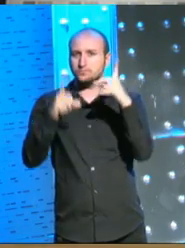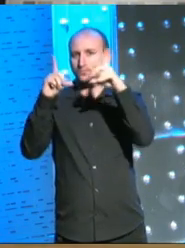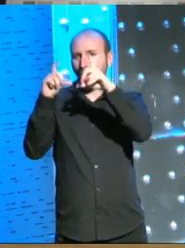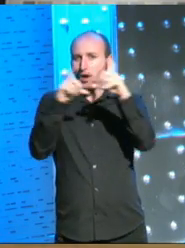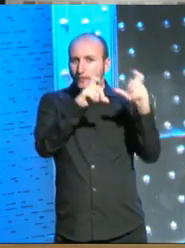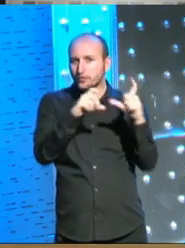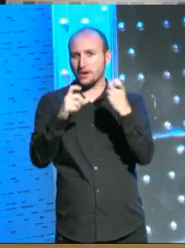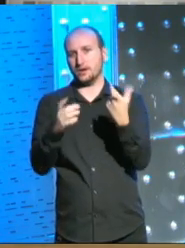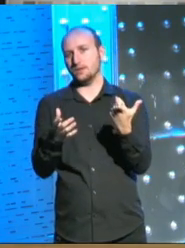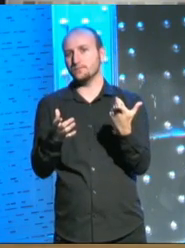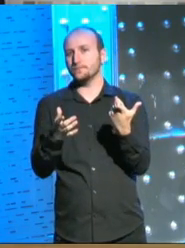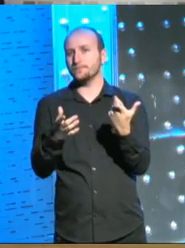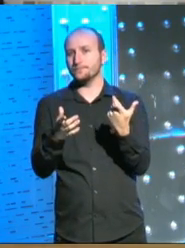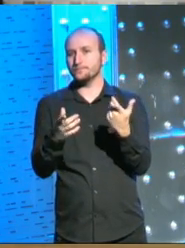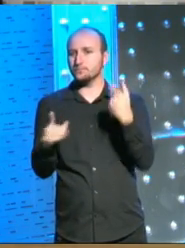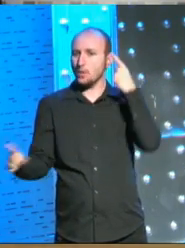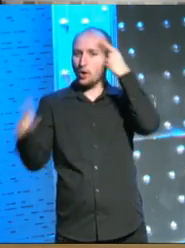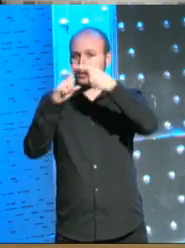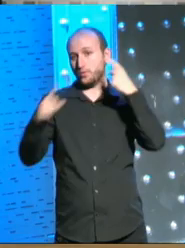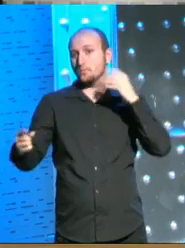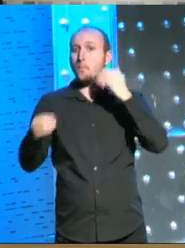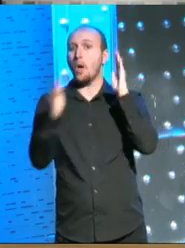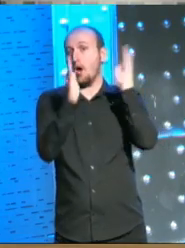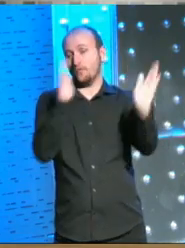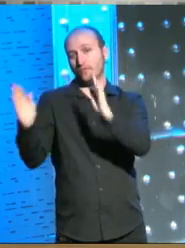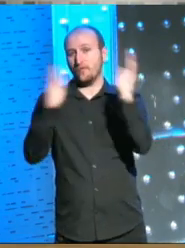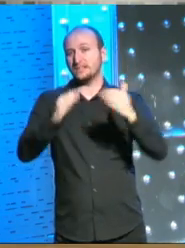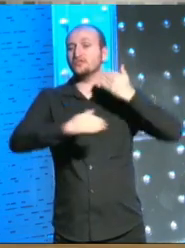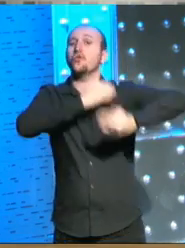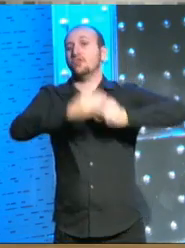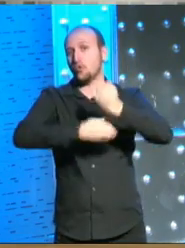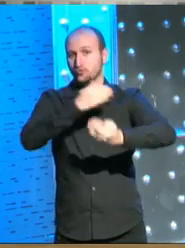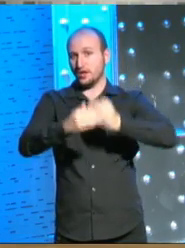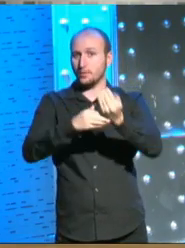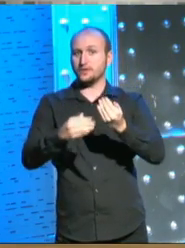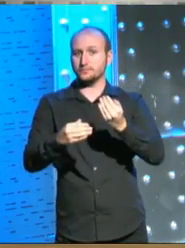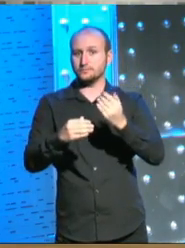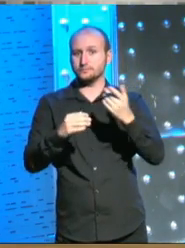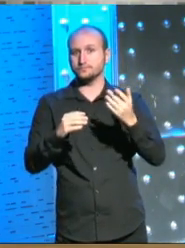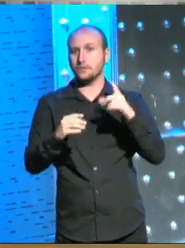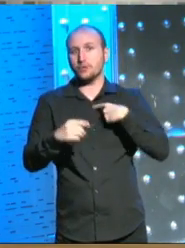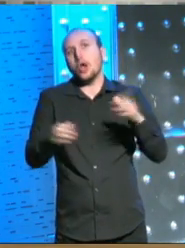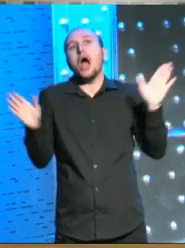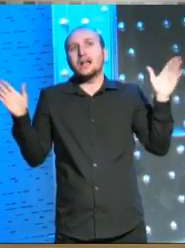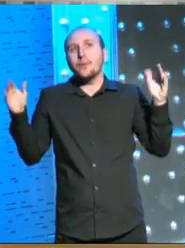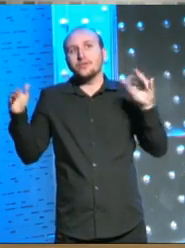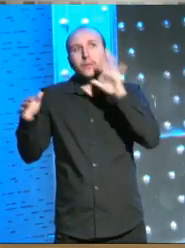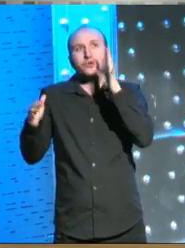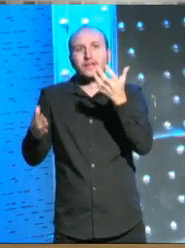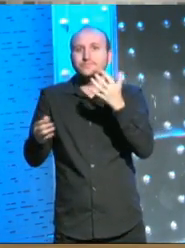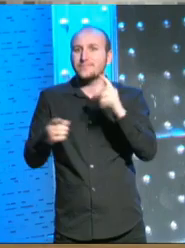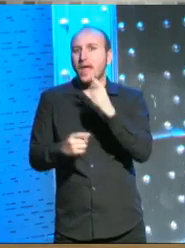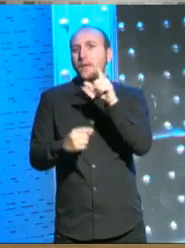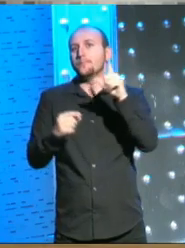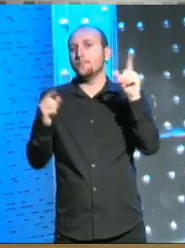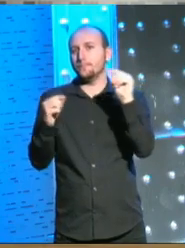protocámara rudimentaria para tener las fases consecutivas del animal. He dicho gaviota porque lo hacía mucho con pájaros, pero